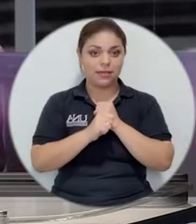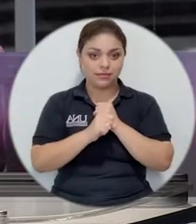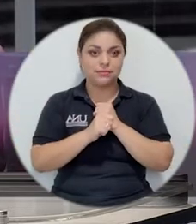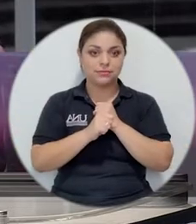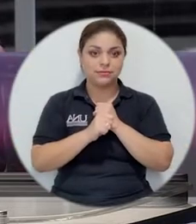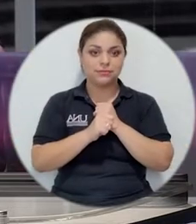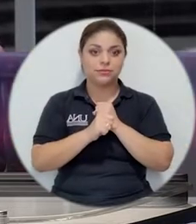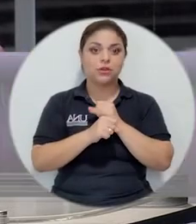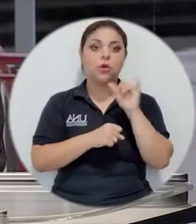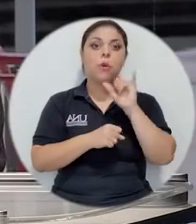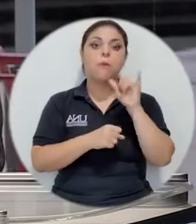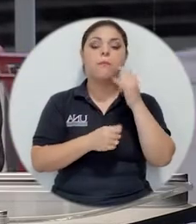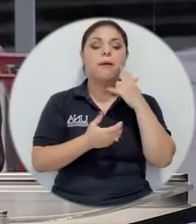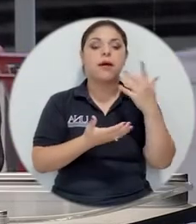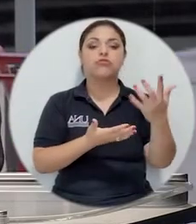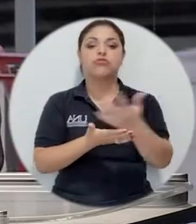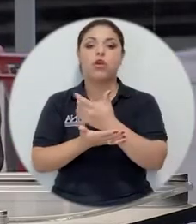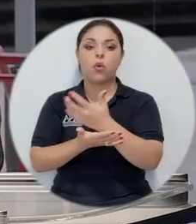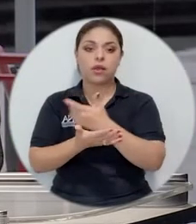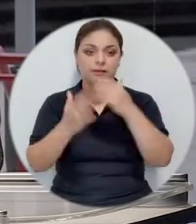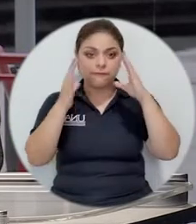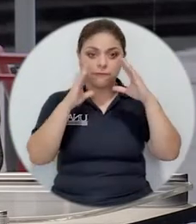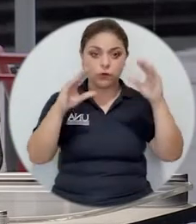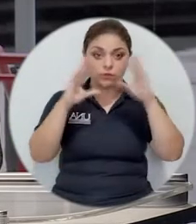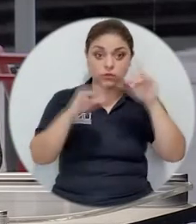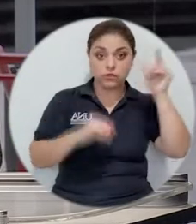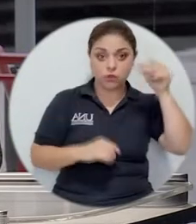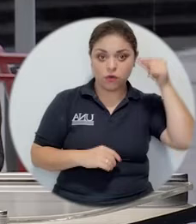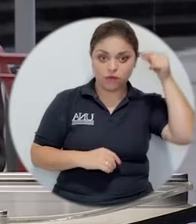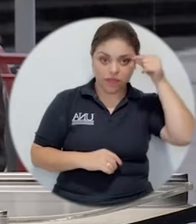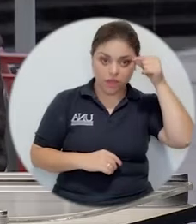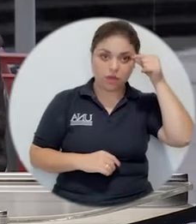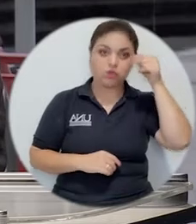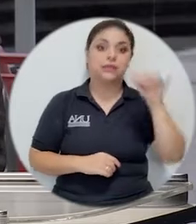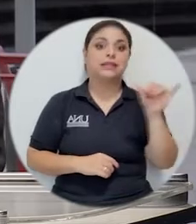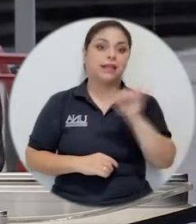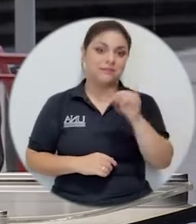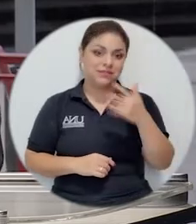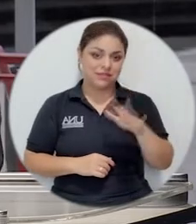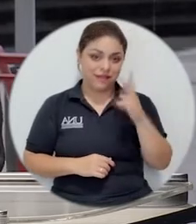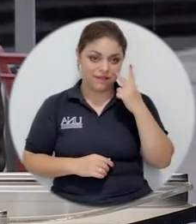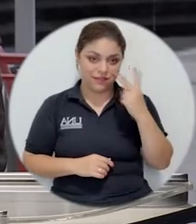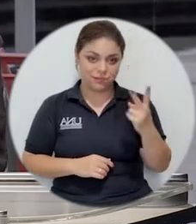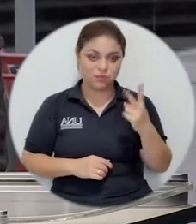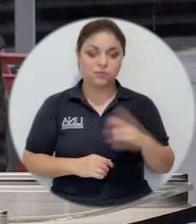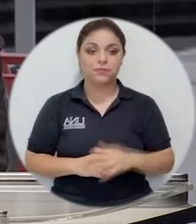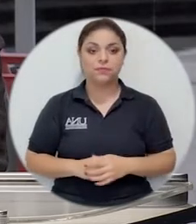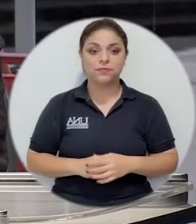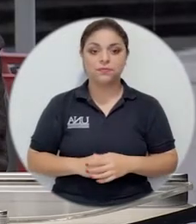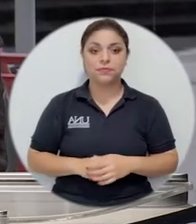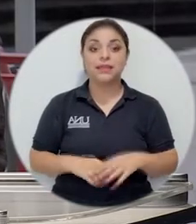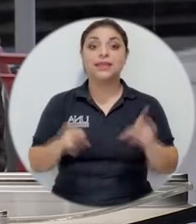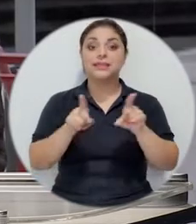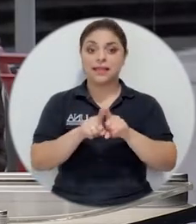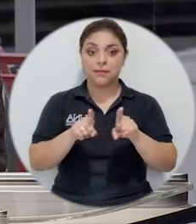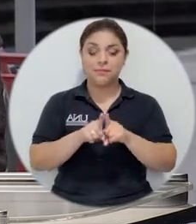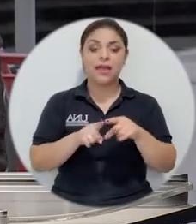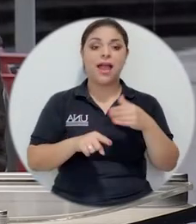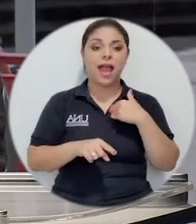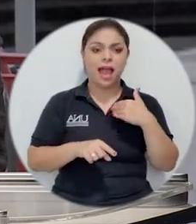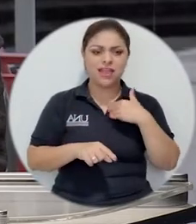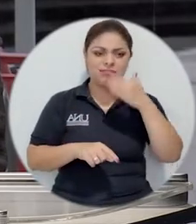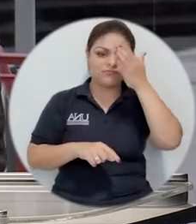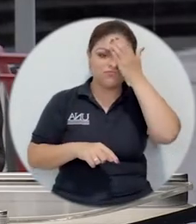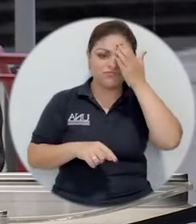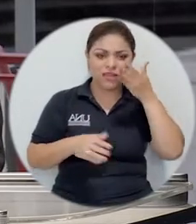seguridad en términos de recopilación de información del gobierno, que también lo vimos. Y también hay